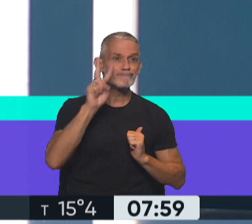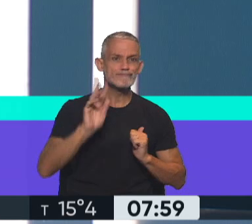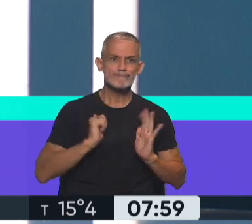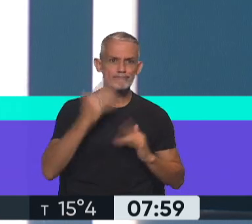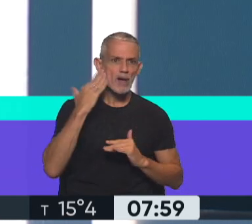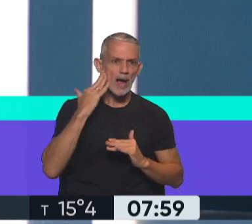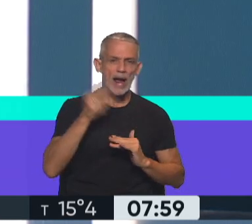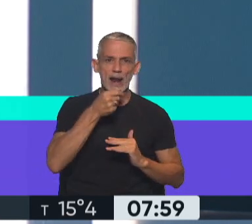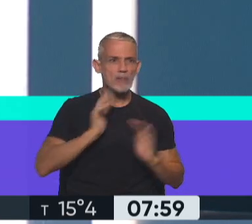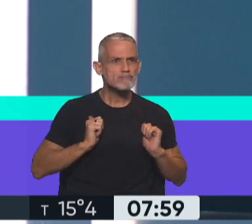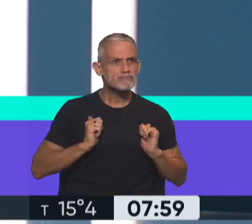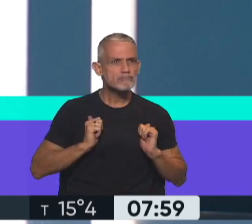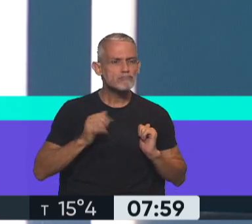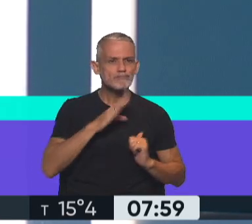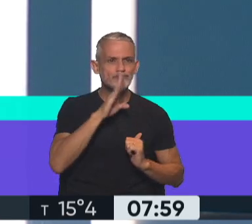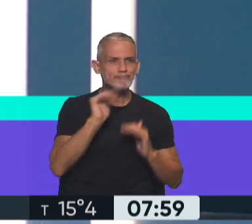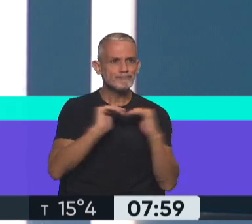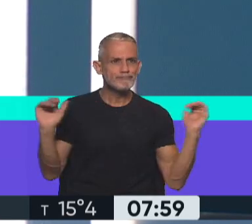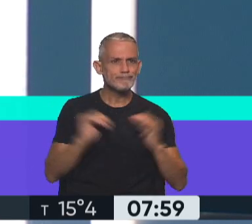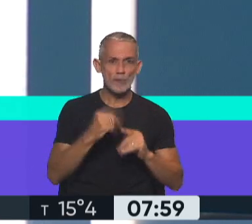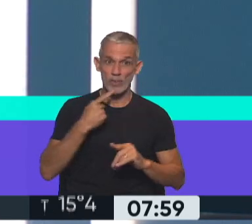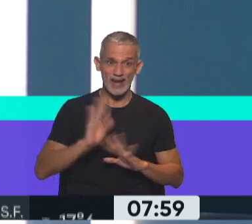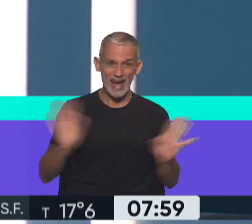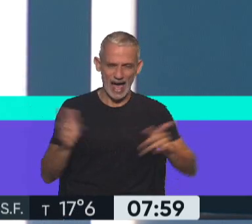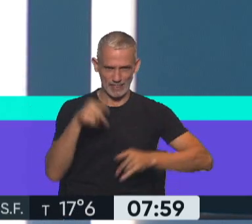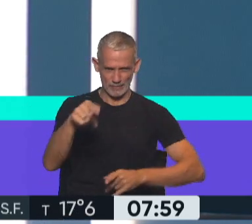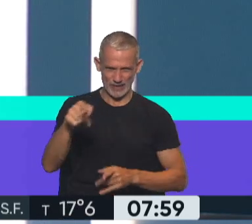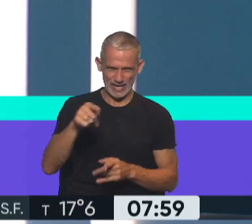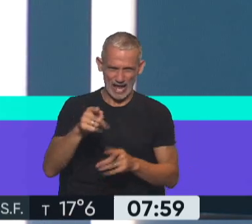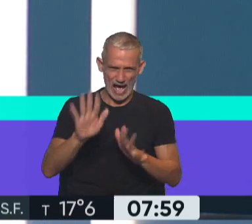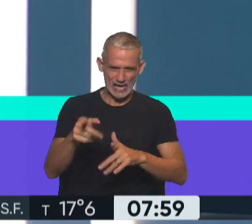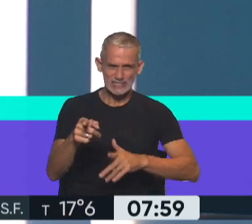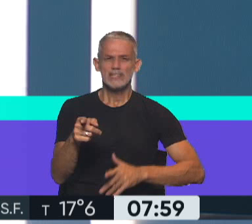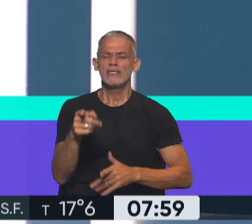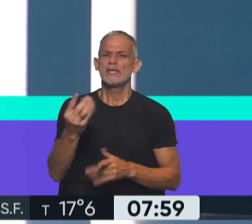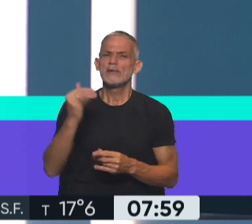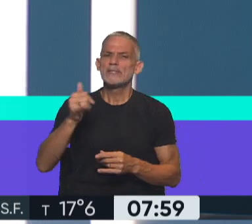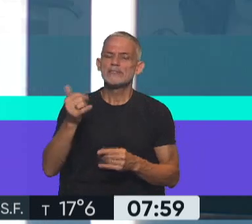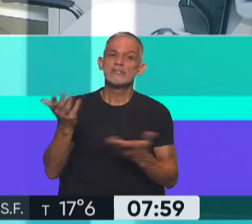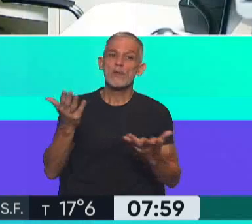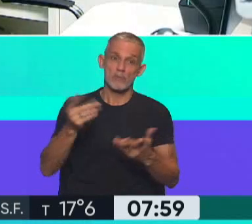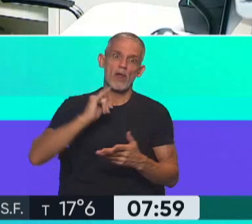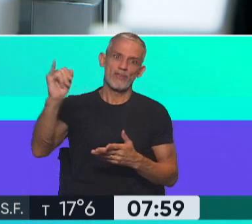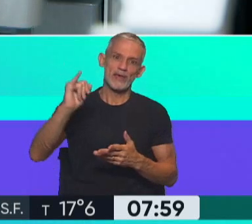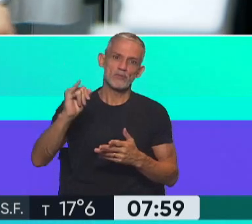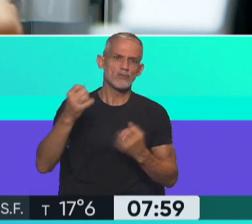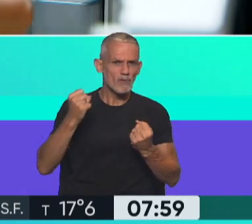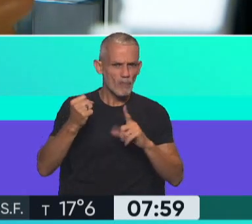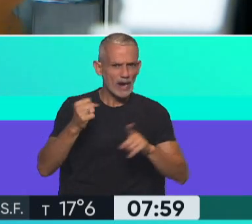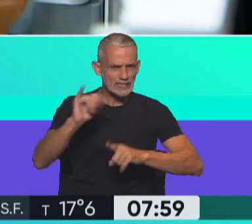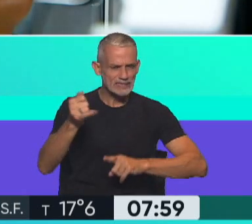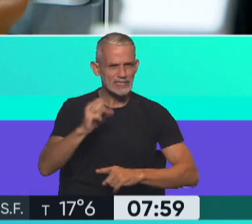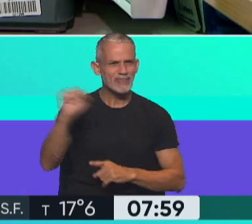presidente y que eligieron el silencio como reacción. En ese marco lo que hubo sí es una denuncia fuerte, por